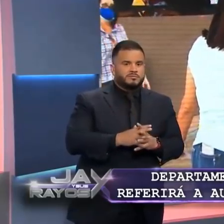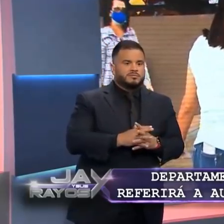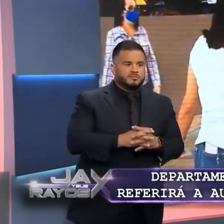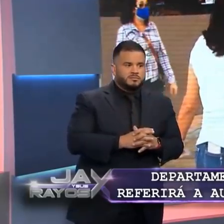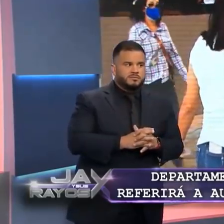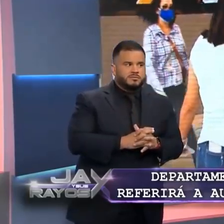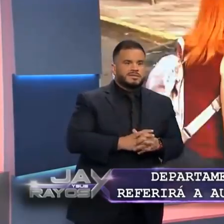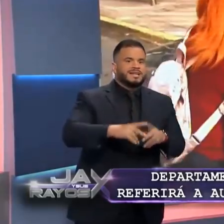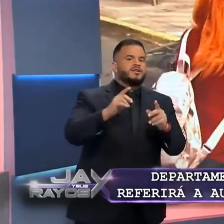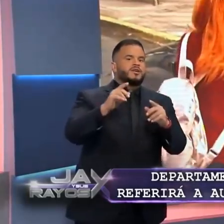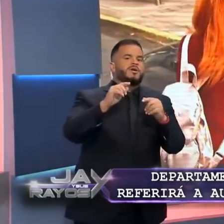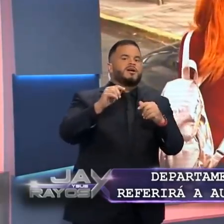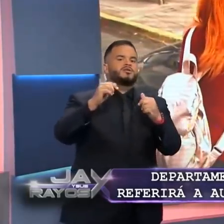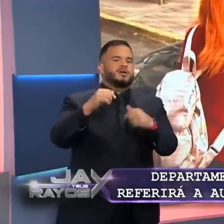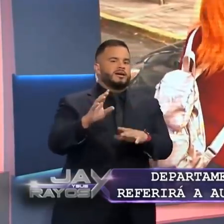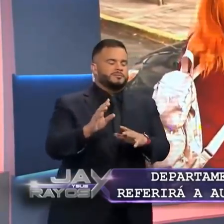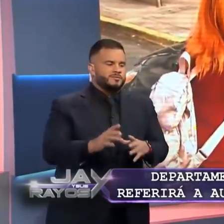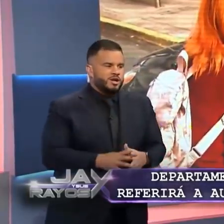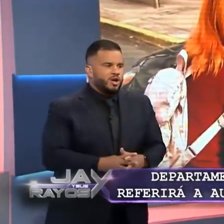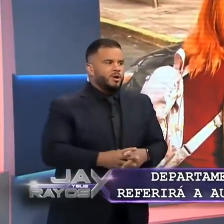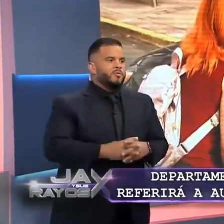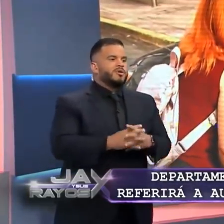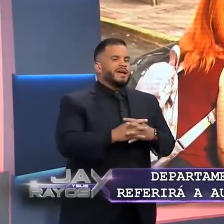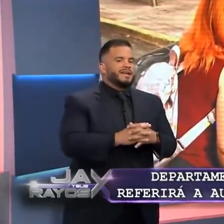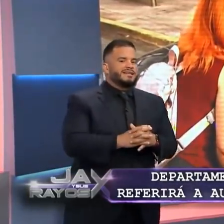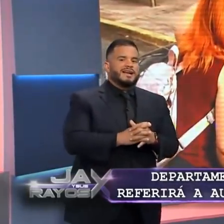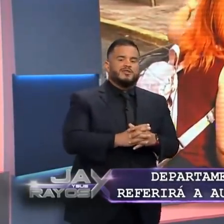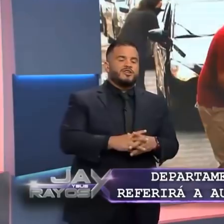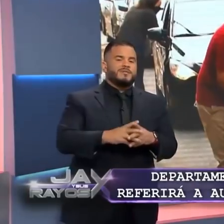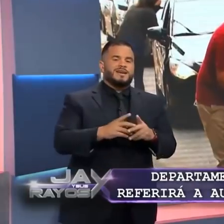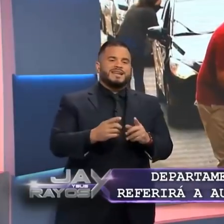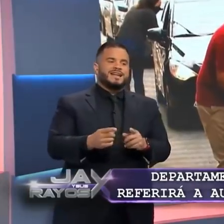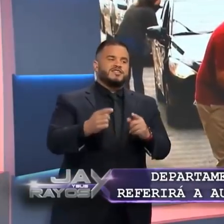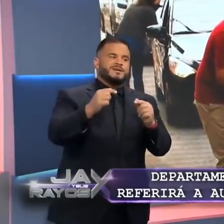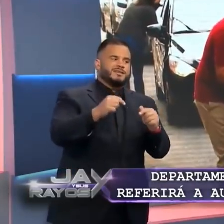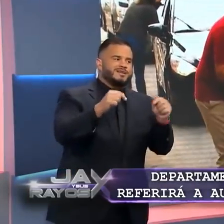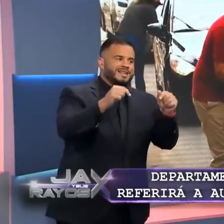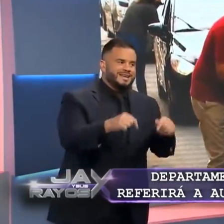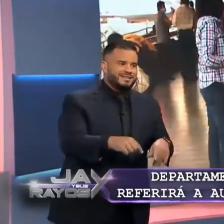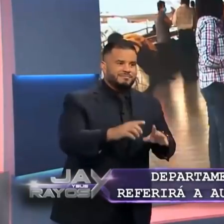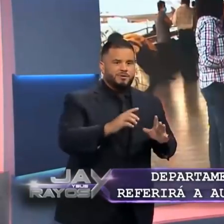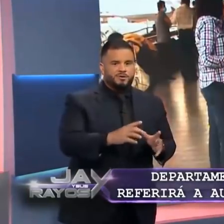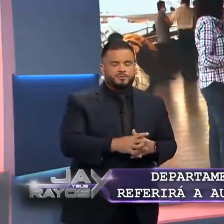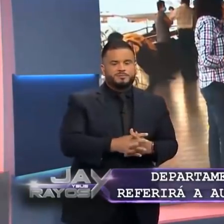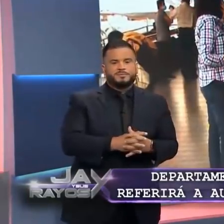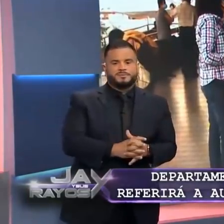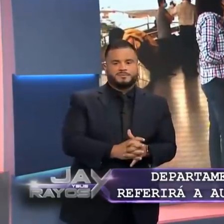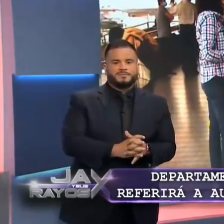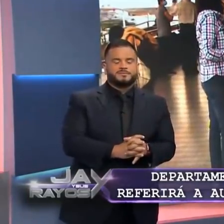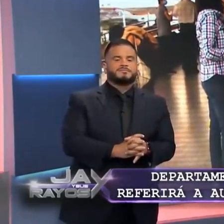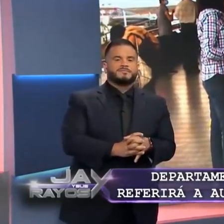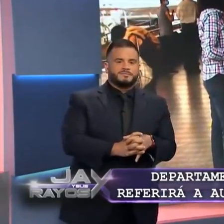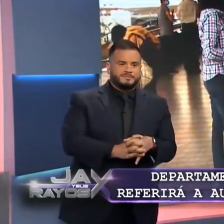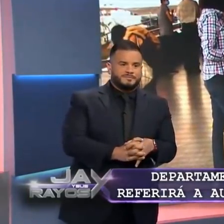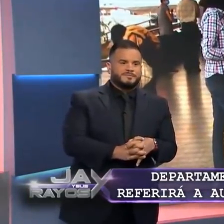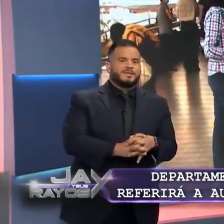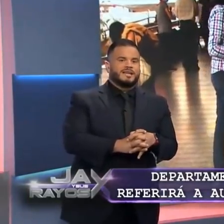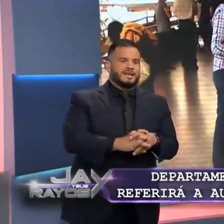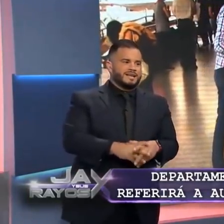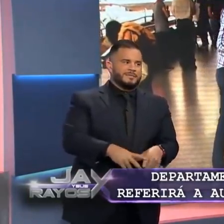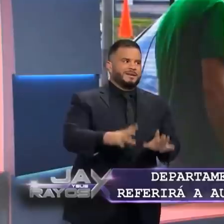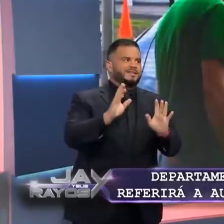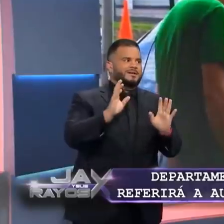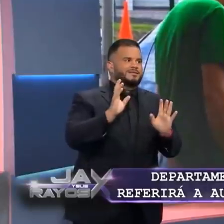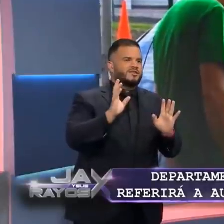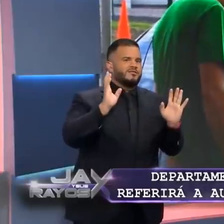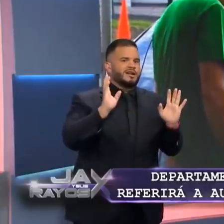aprobó. Secretario, le voy a dar otro la. Busque gente que no llenó planilla del año pasado ni de este tampoco